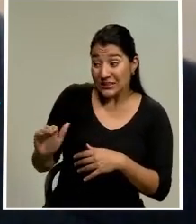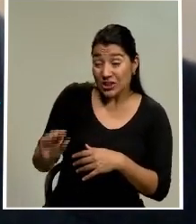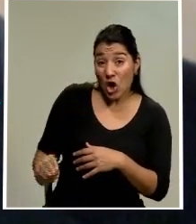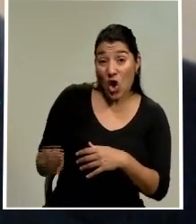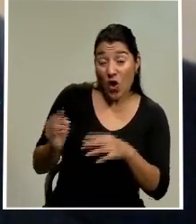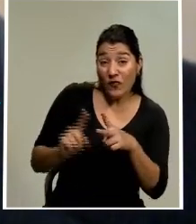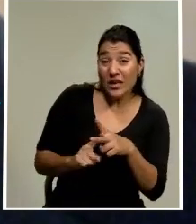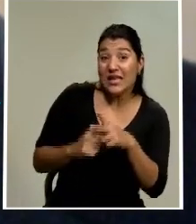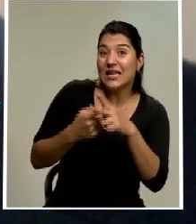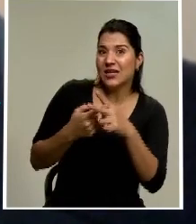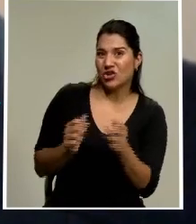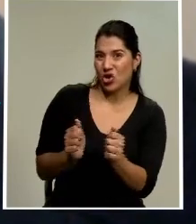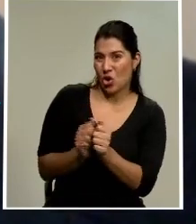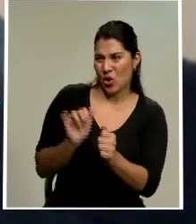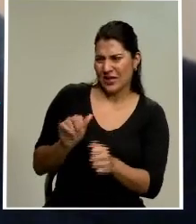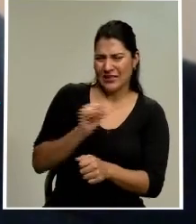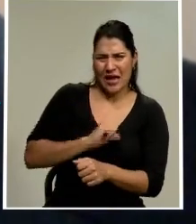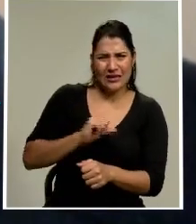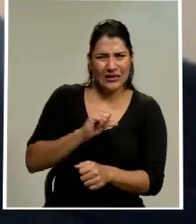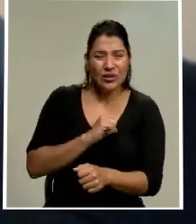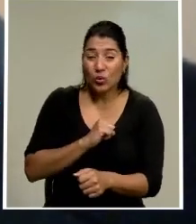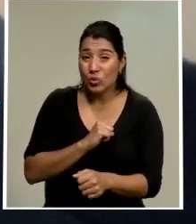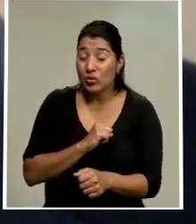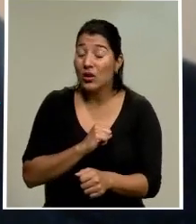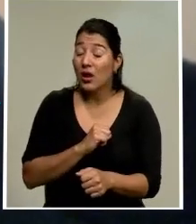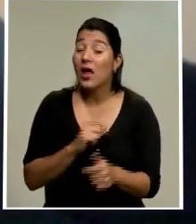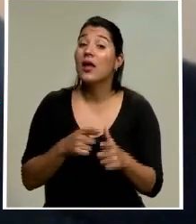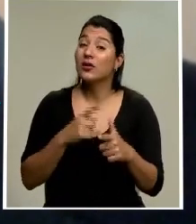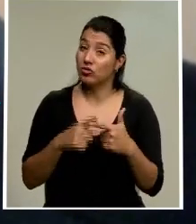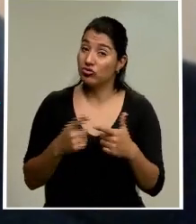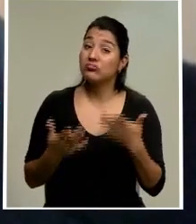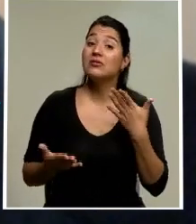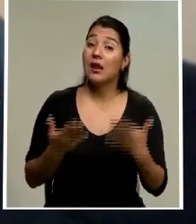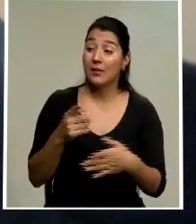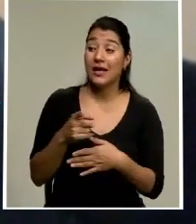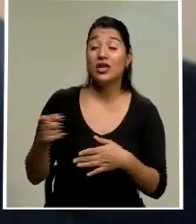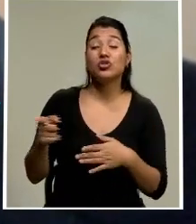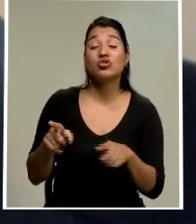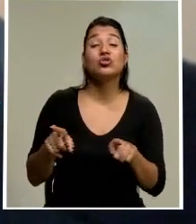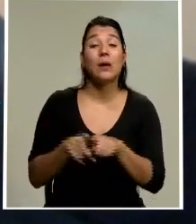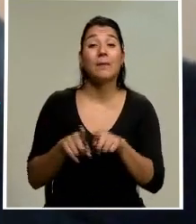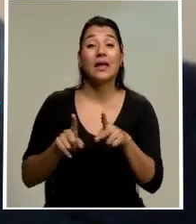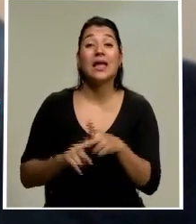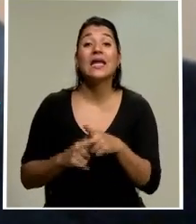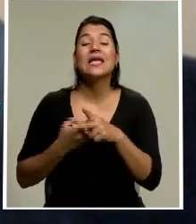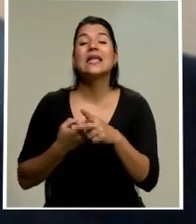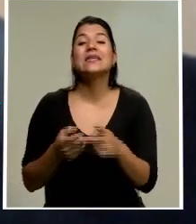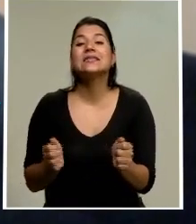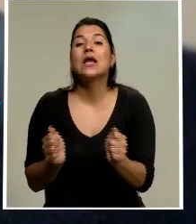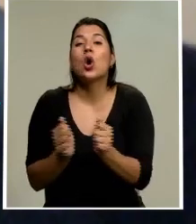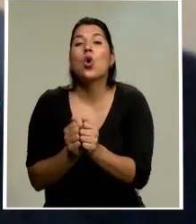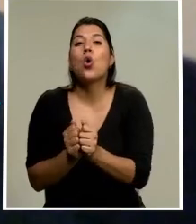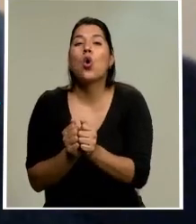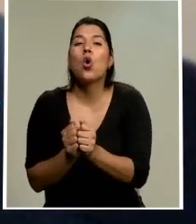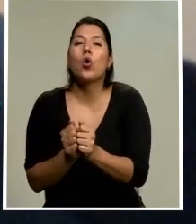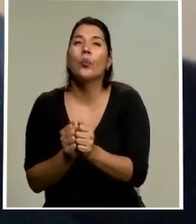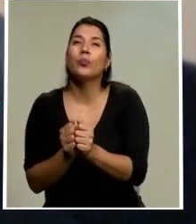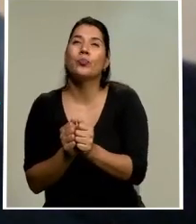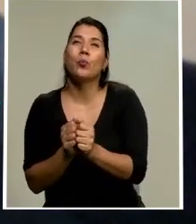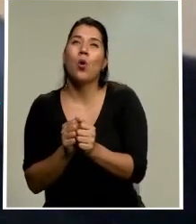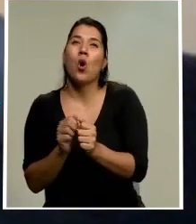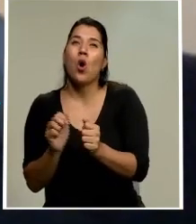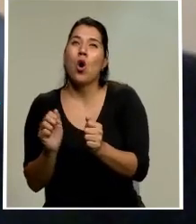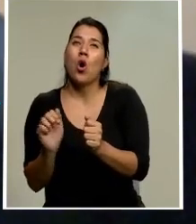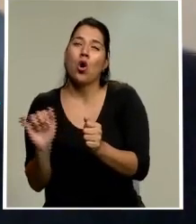tan graves, es muy probable que también se estén iniciando lo que se conoce las carreras delictivas